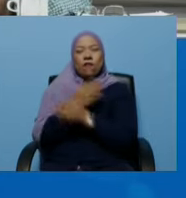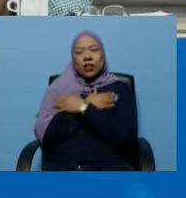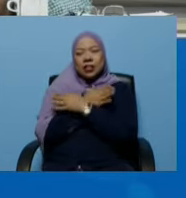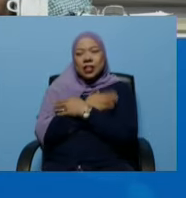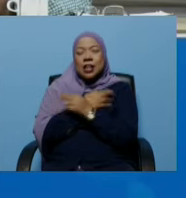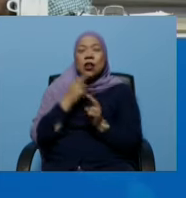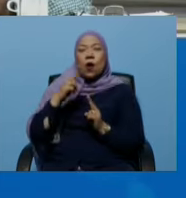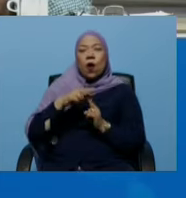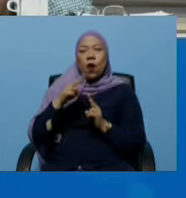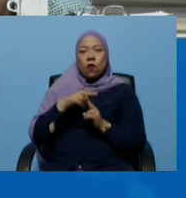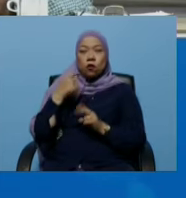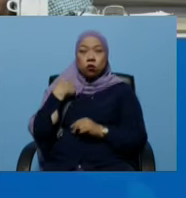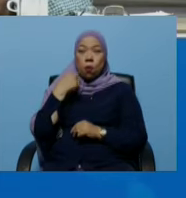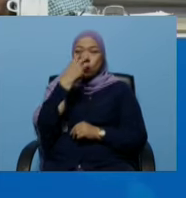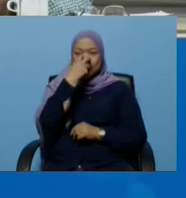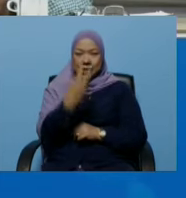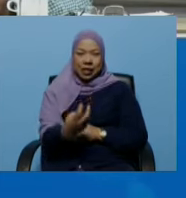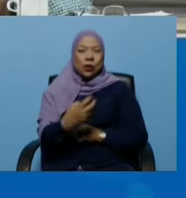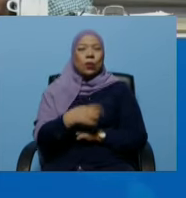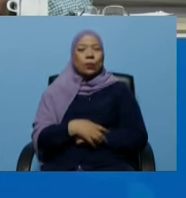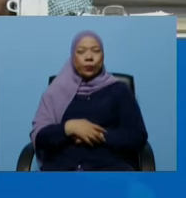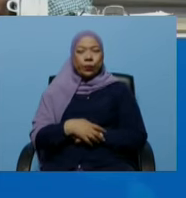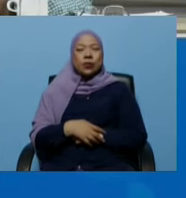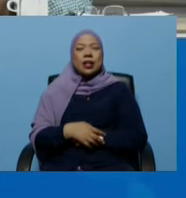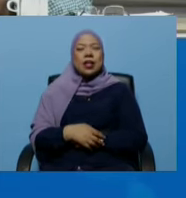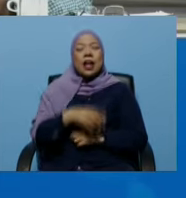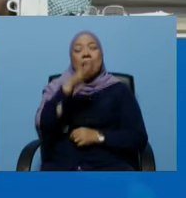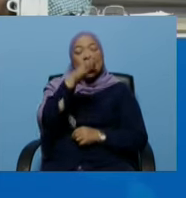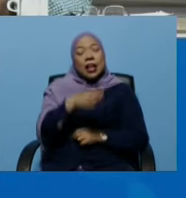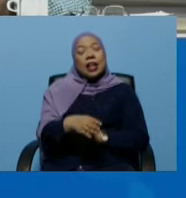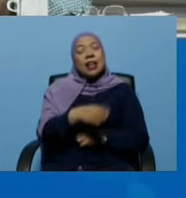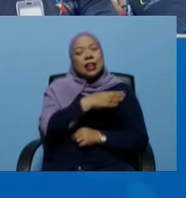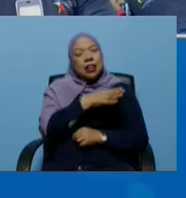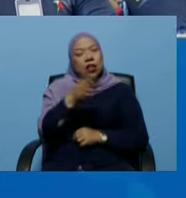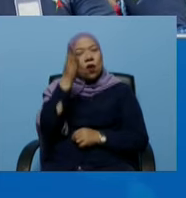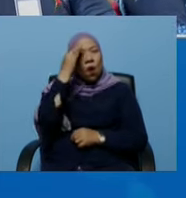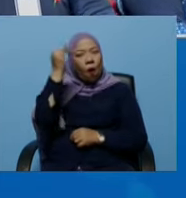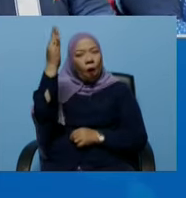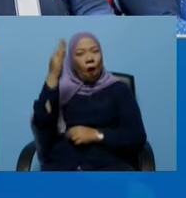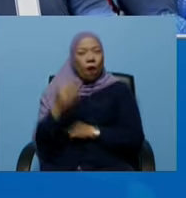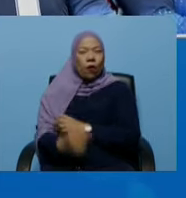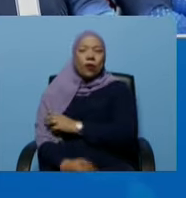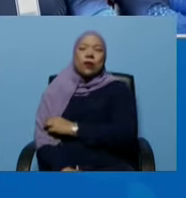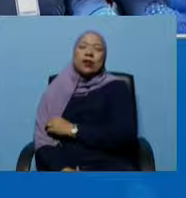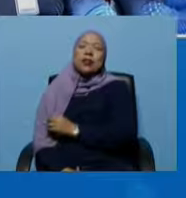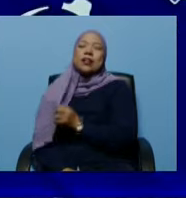Táchira. Pronto vuelvo por allá. Que Dios me lo bendiga.